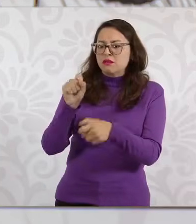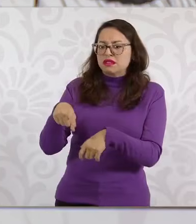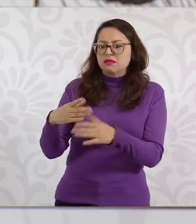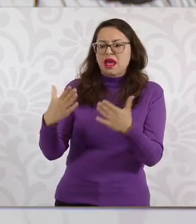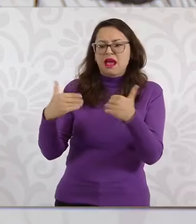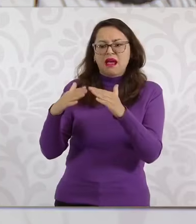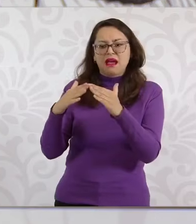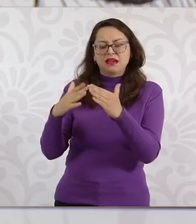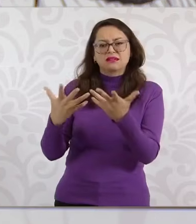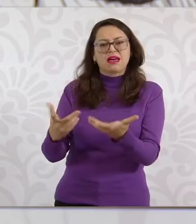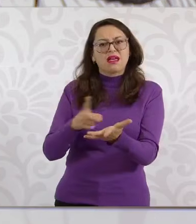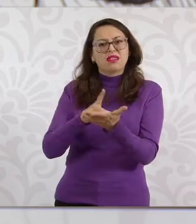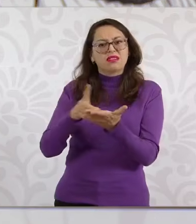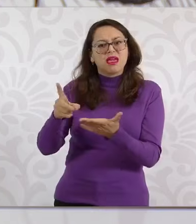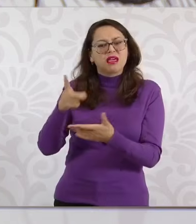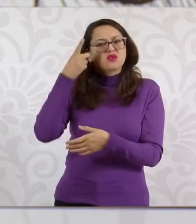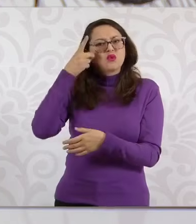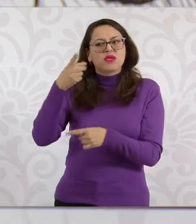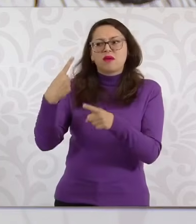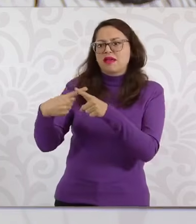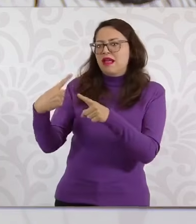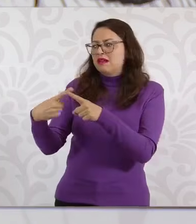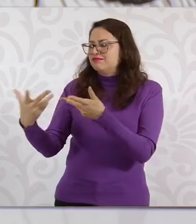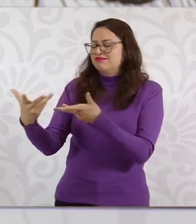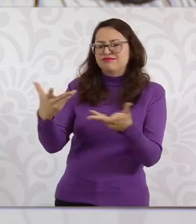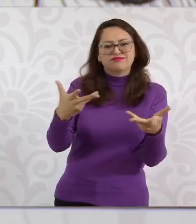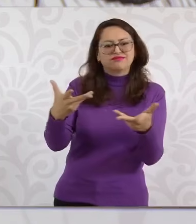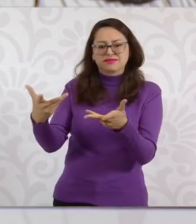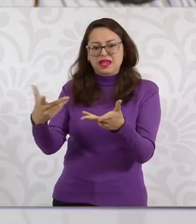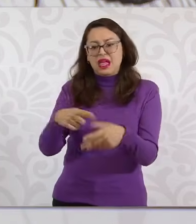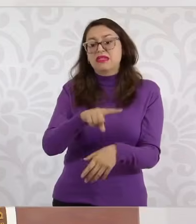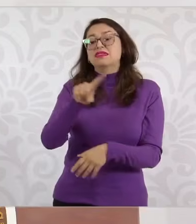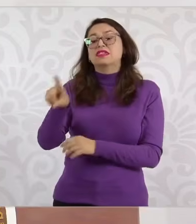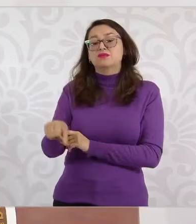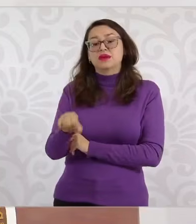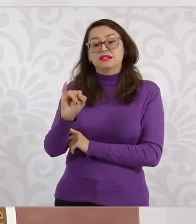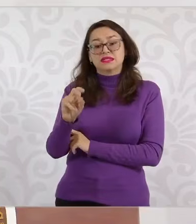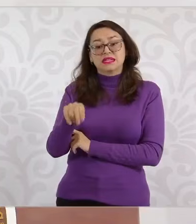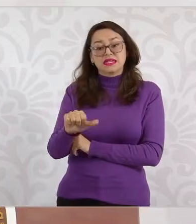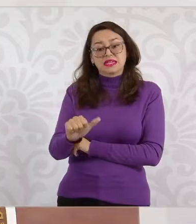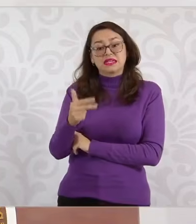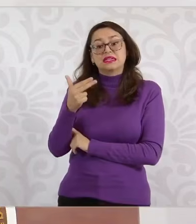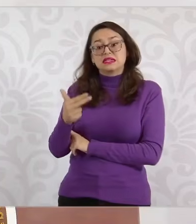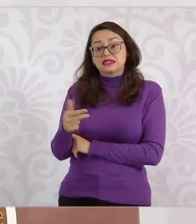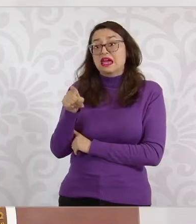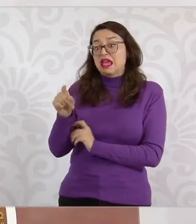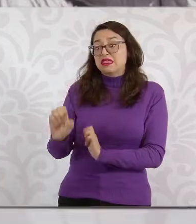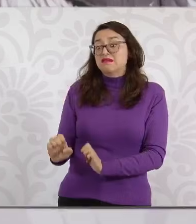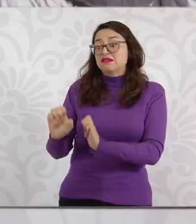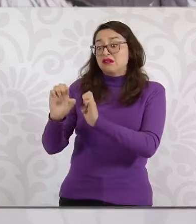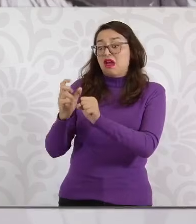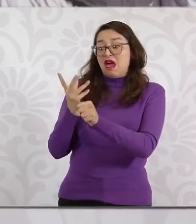o nada más era una familia, había problemas de ese tipo. Y después hubo problemas con el INAH para decidir si sí debería ser